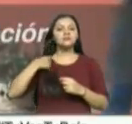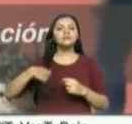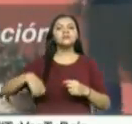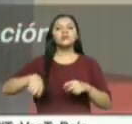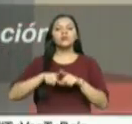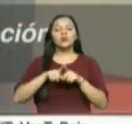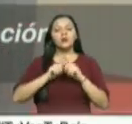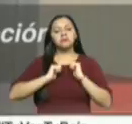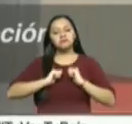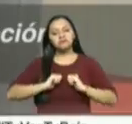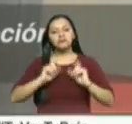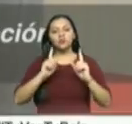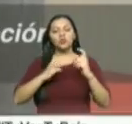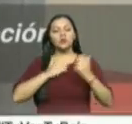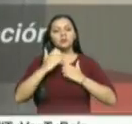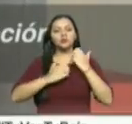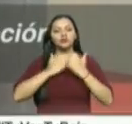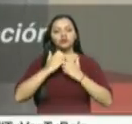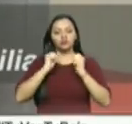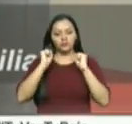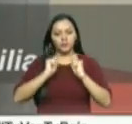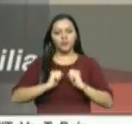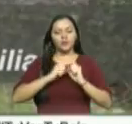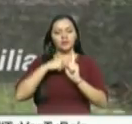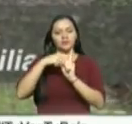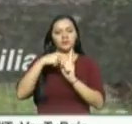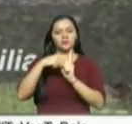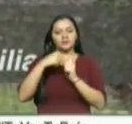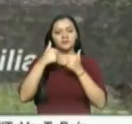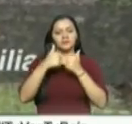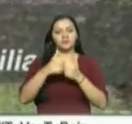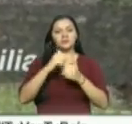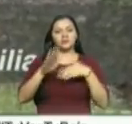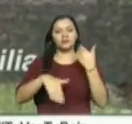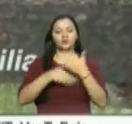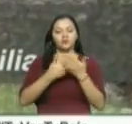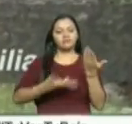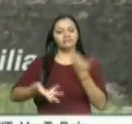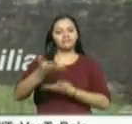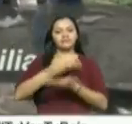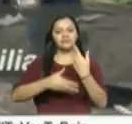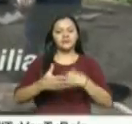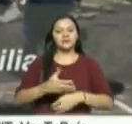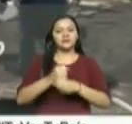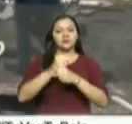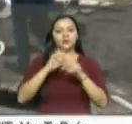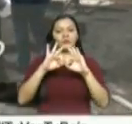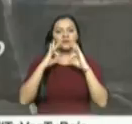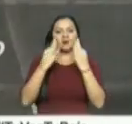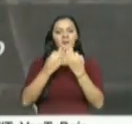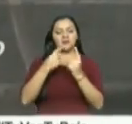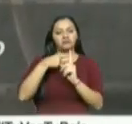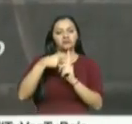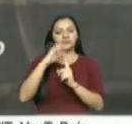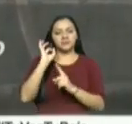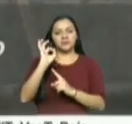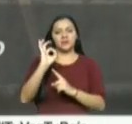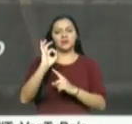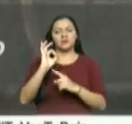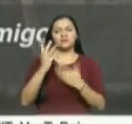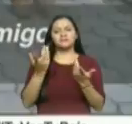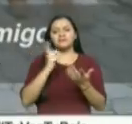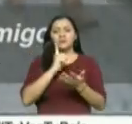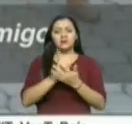son lágrimas de emoción de poder tener un techo que me cobija, una seguridad para mi familia, porque todo lo había